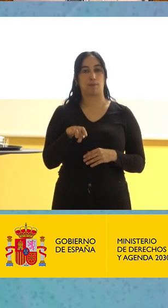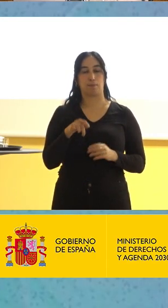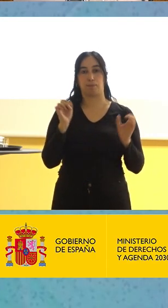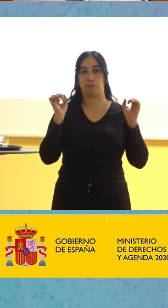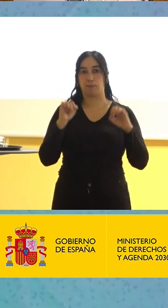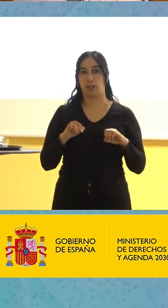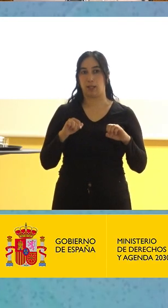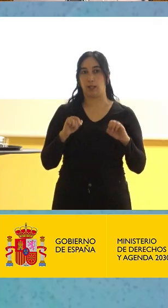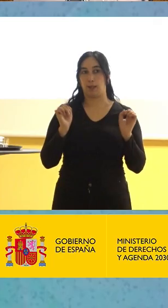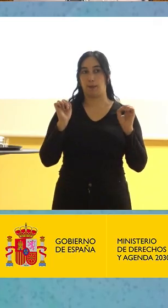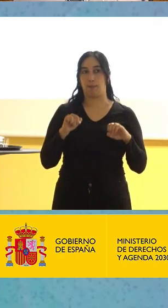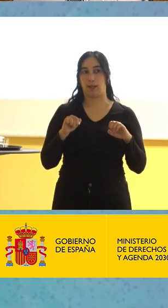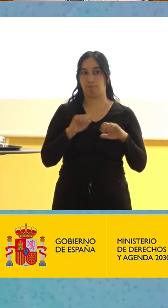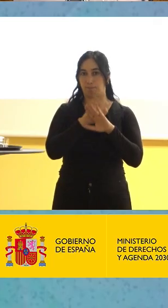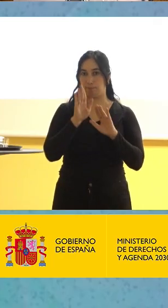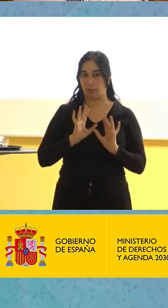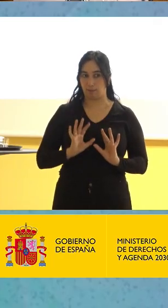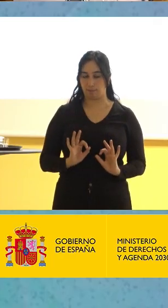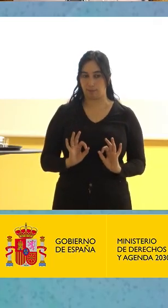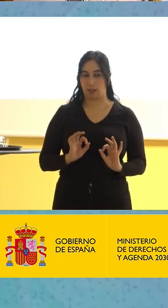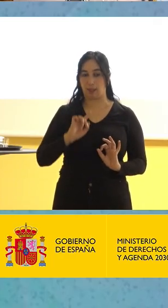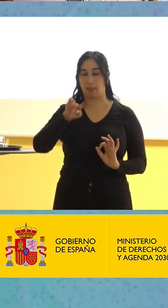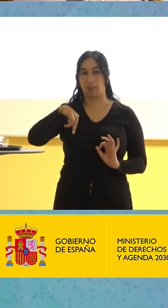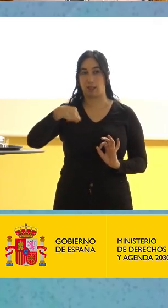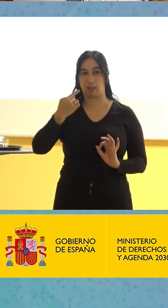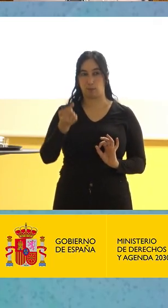Vale, voy a dejarlo aquí. Vale, luego,